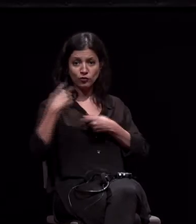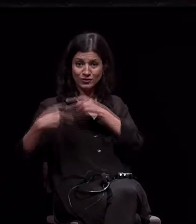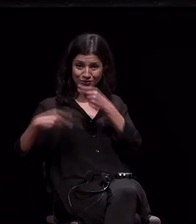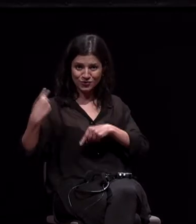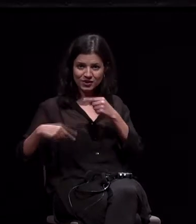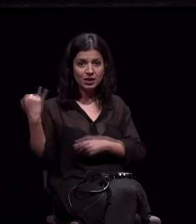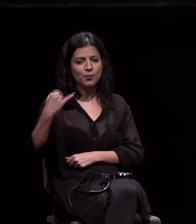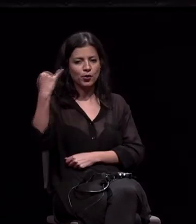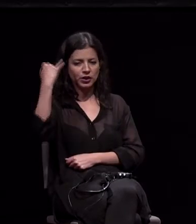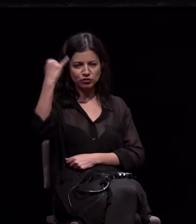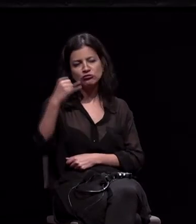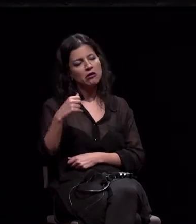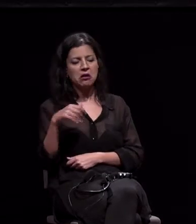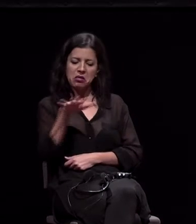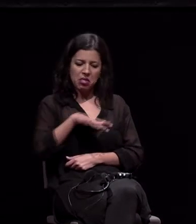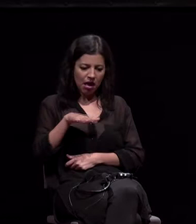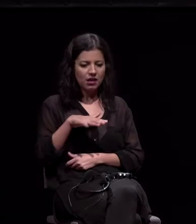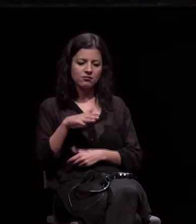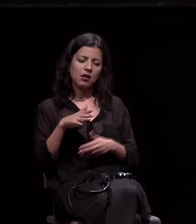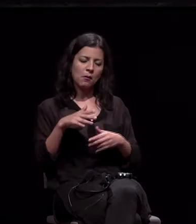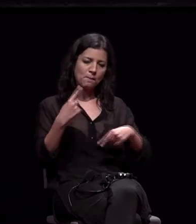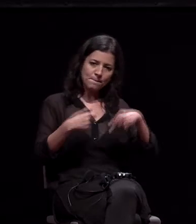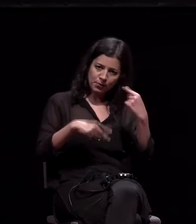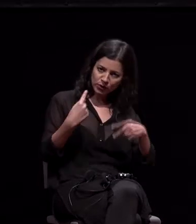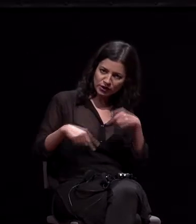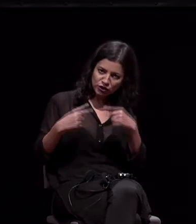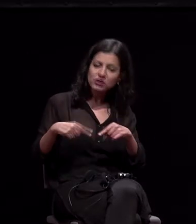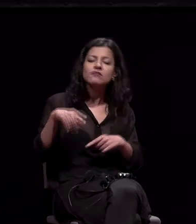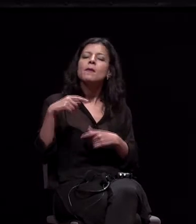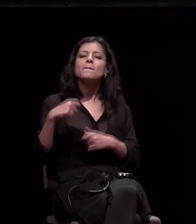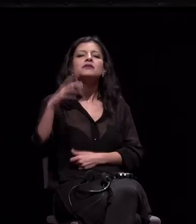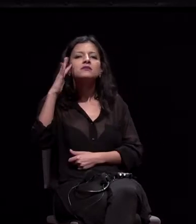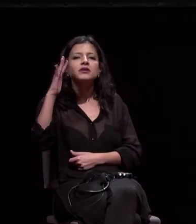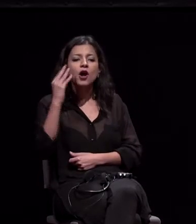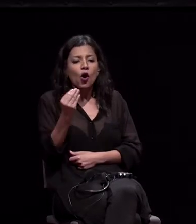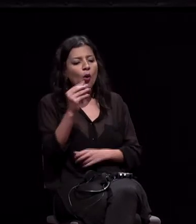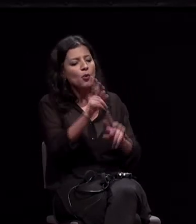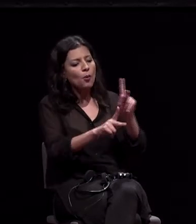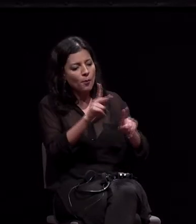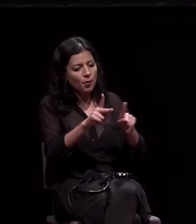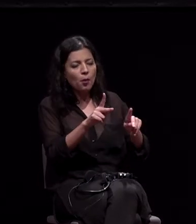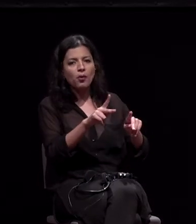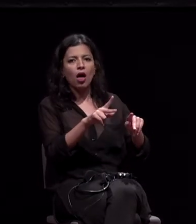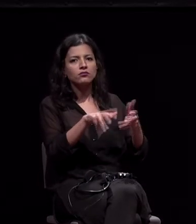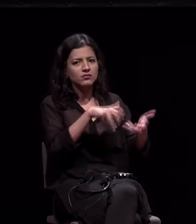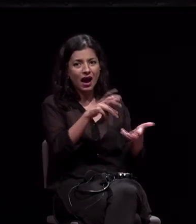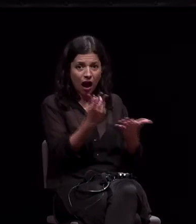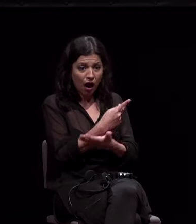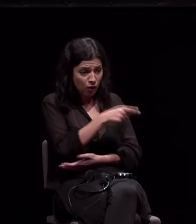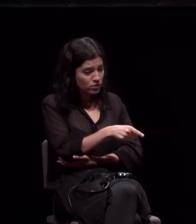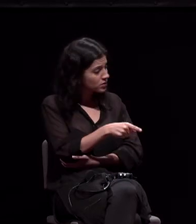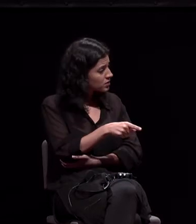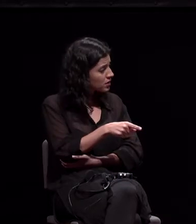política o panfletaria, sino más bien cómo pensar en lo popular en los términos en los que lo habían